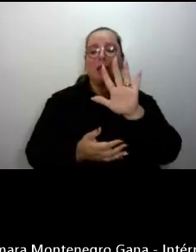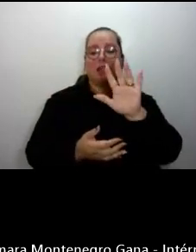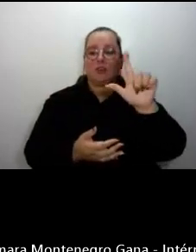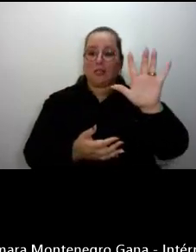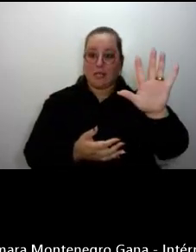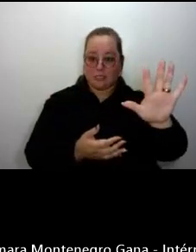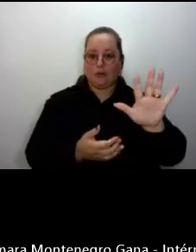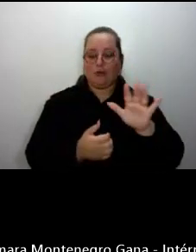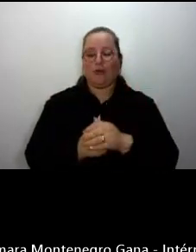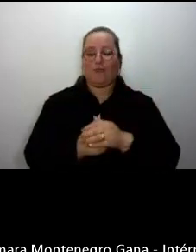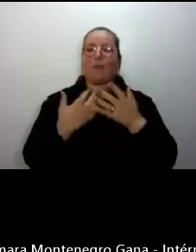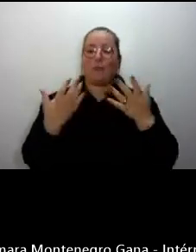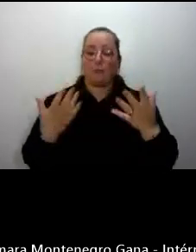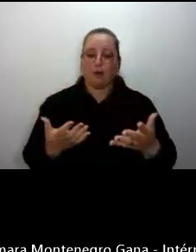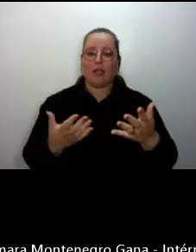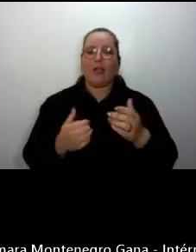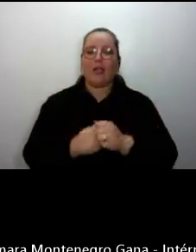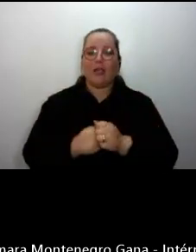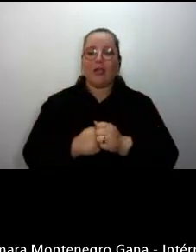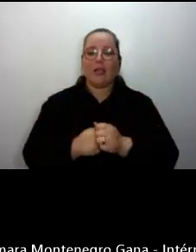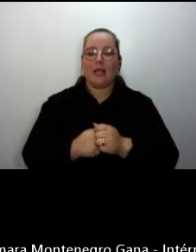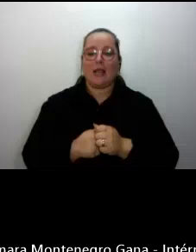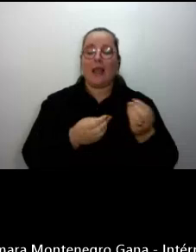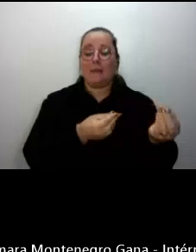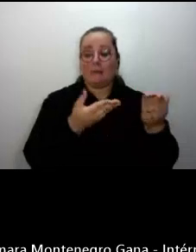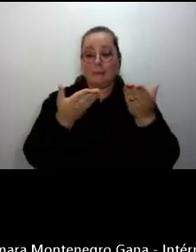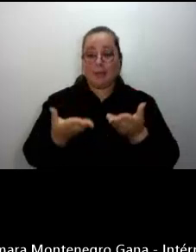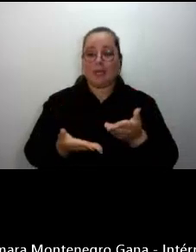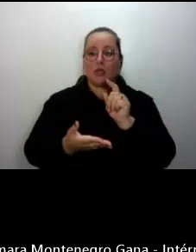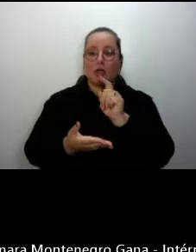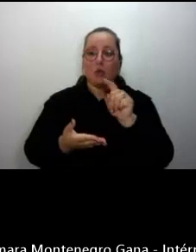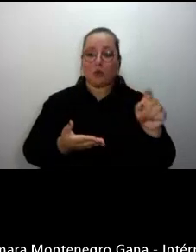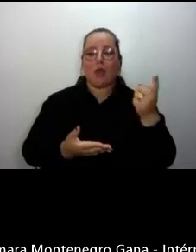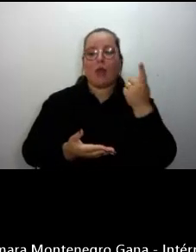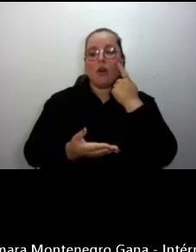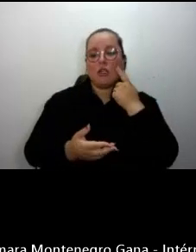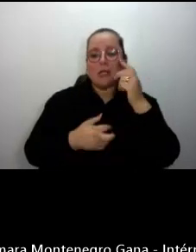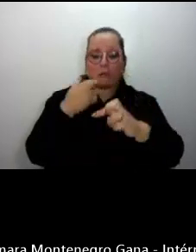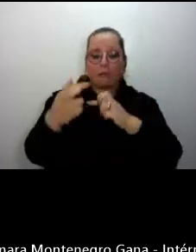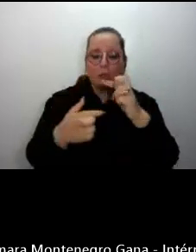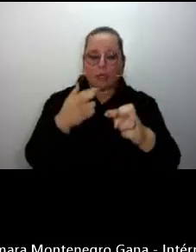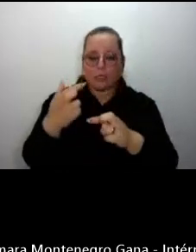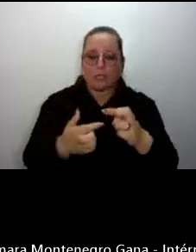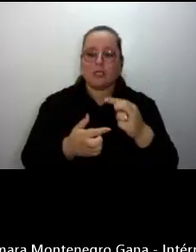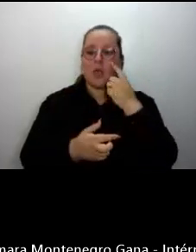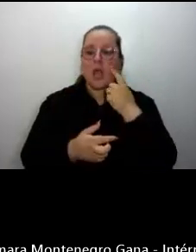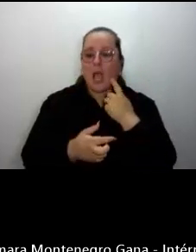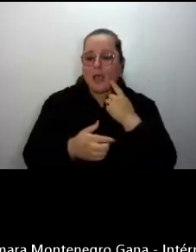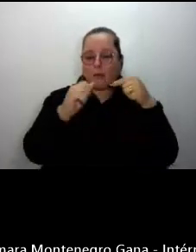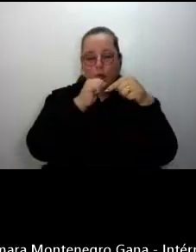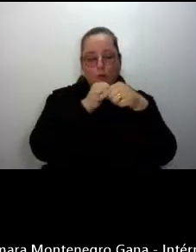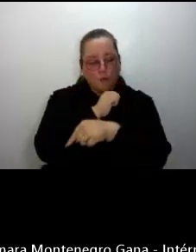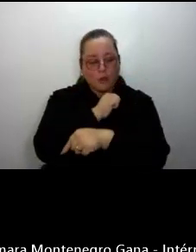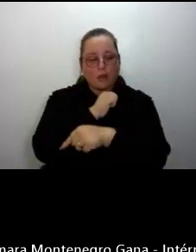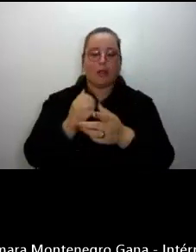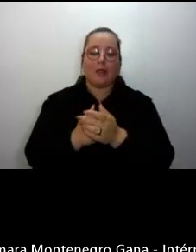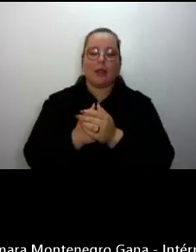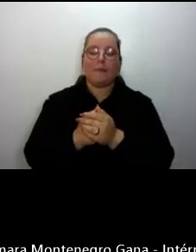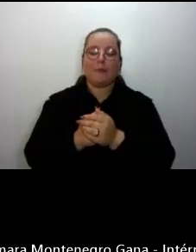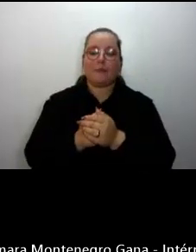33.575. Por lo que también aquí la invitación, ¿cierto?, es a conocer el proceso de excepcionalidades en mayor profundidad